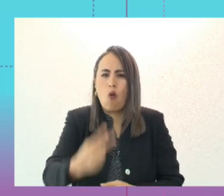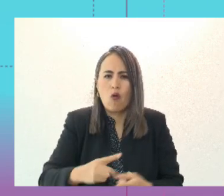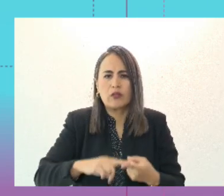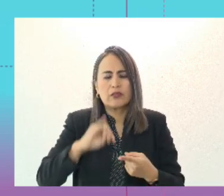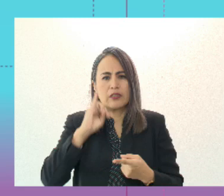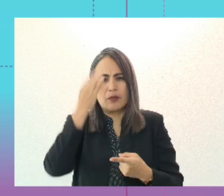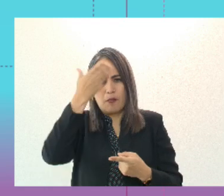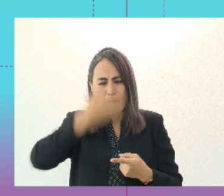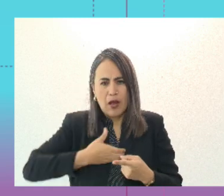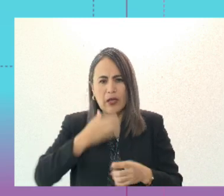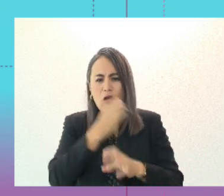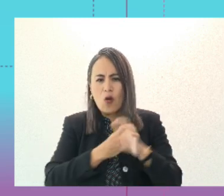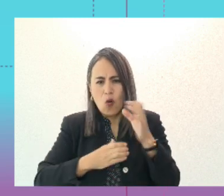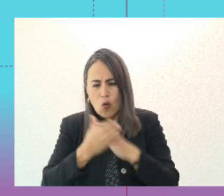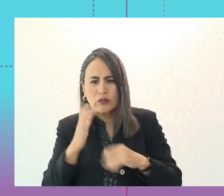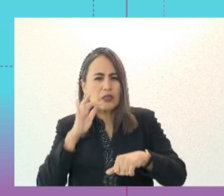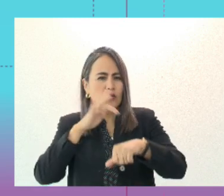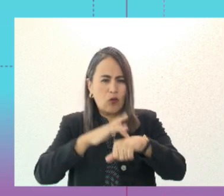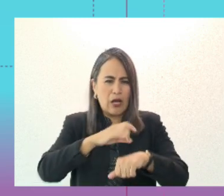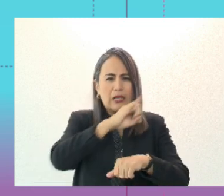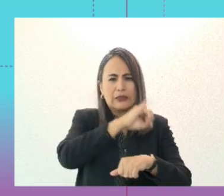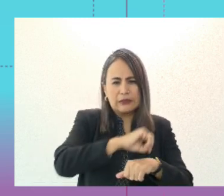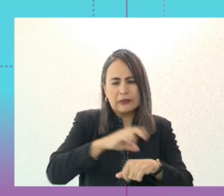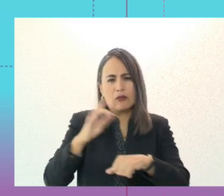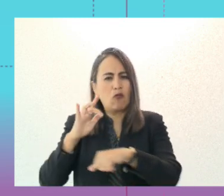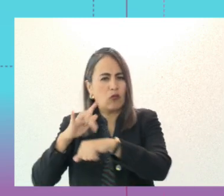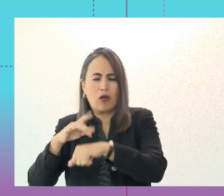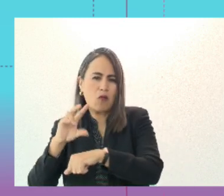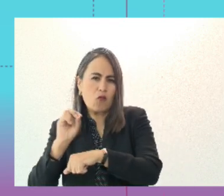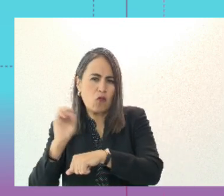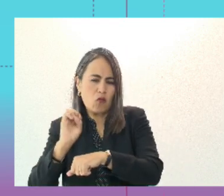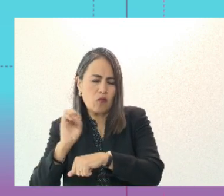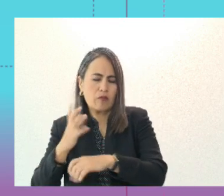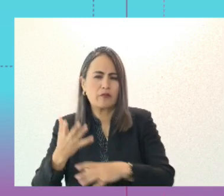objetos tangibles e intangibles, así como con la palabra escrita.